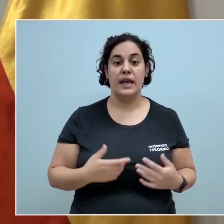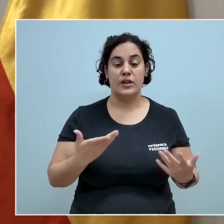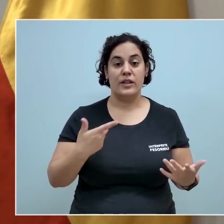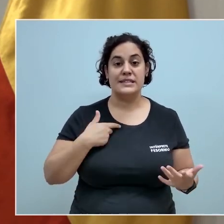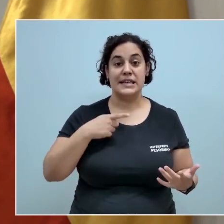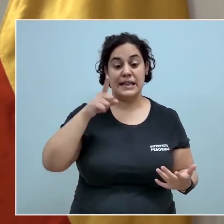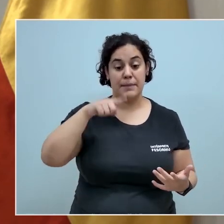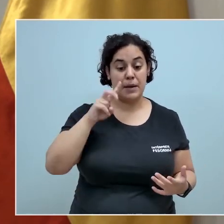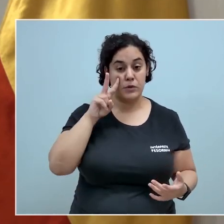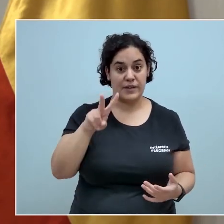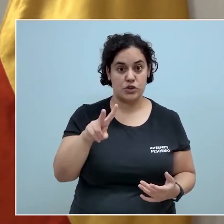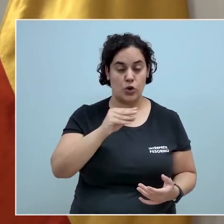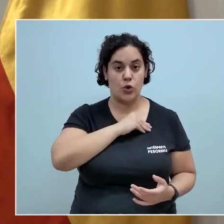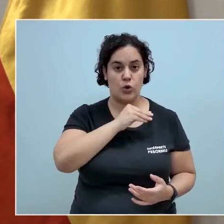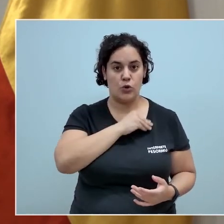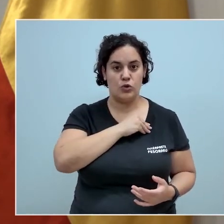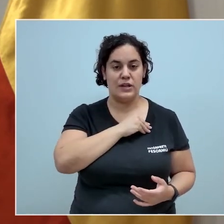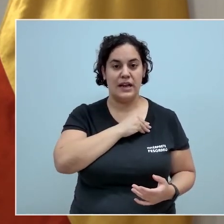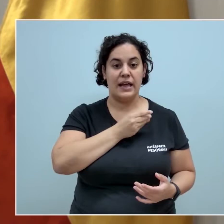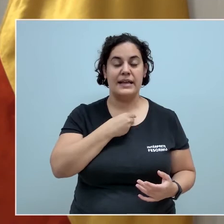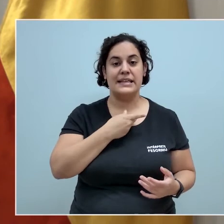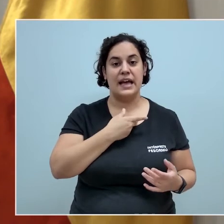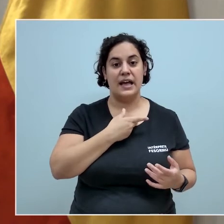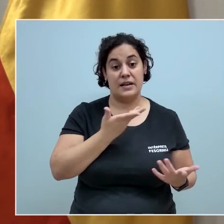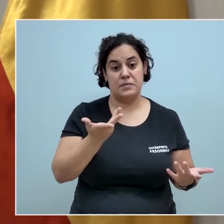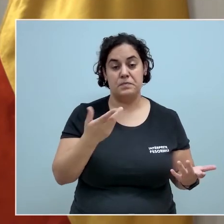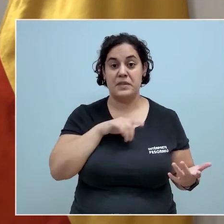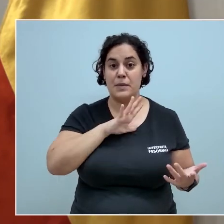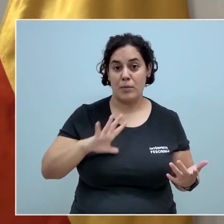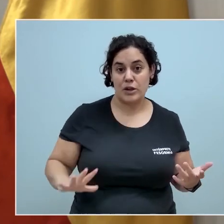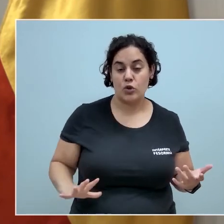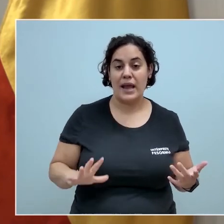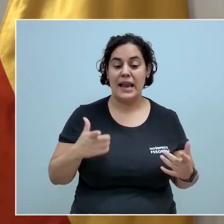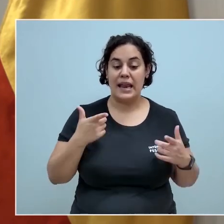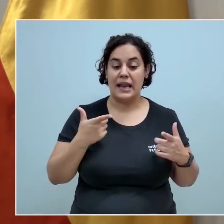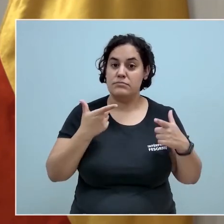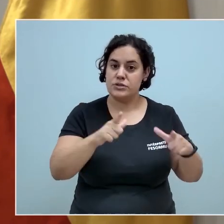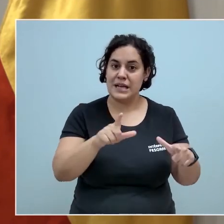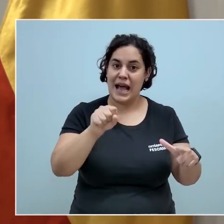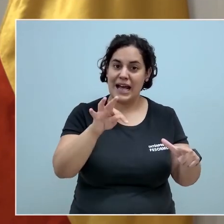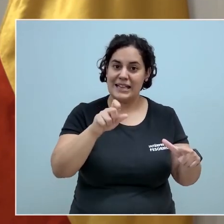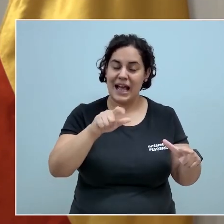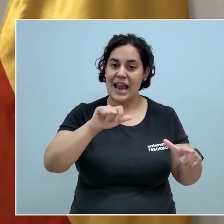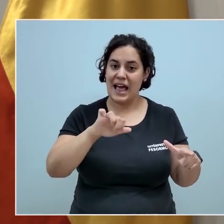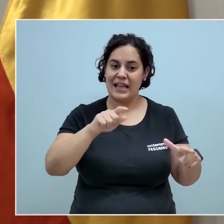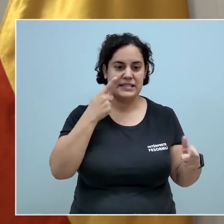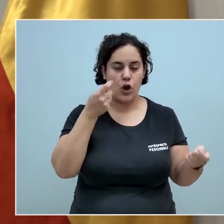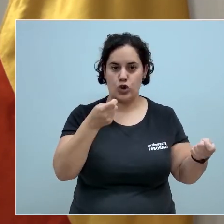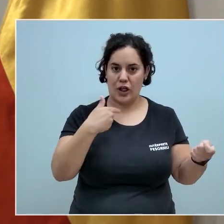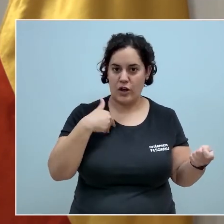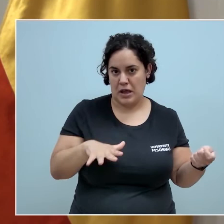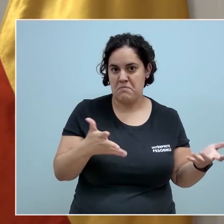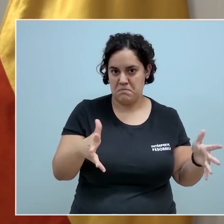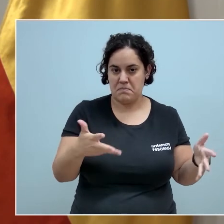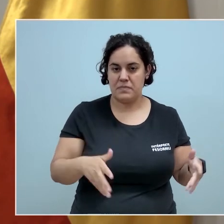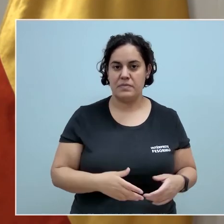hemos quitado casos que habían a Atalayas, pero en principio el caso de Atalayas digamos que está relativamente contenido. Y yo creo que